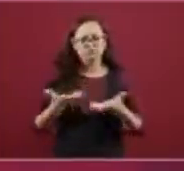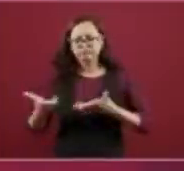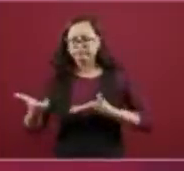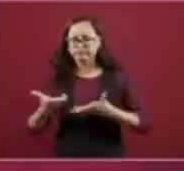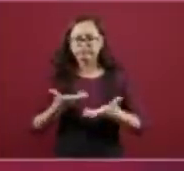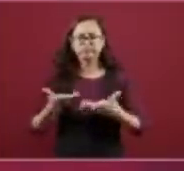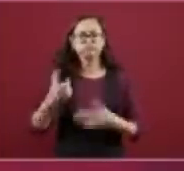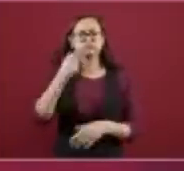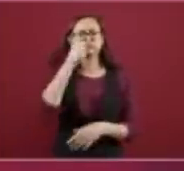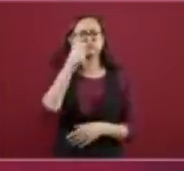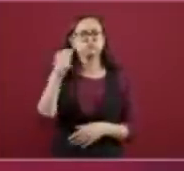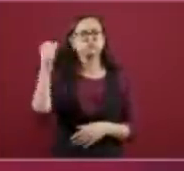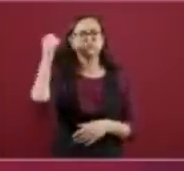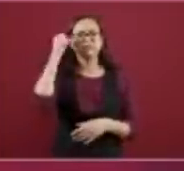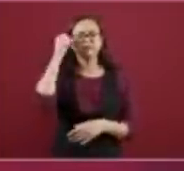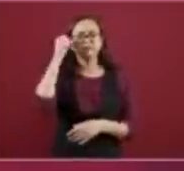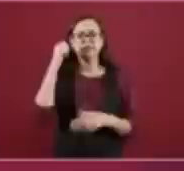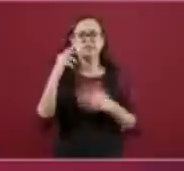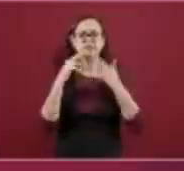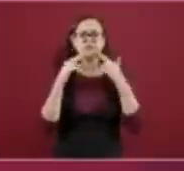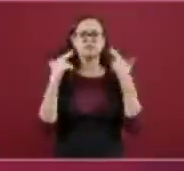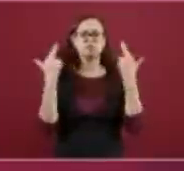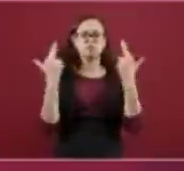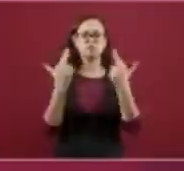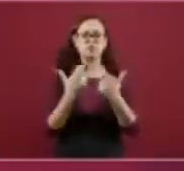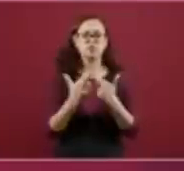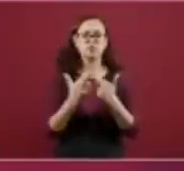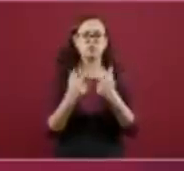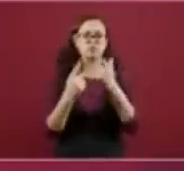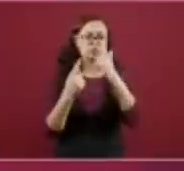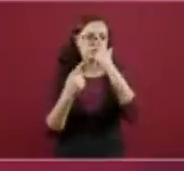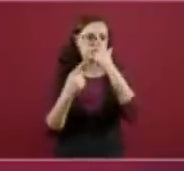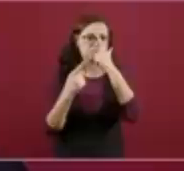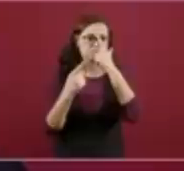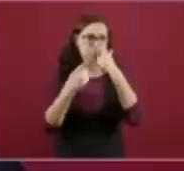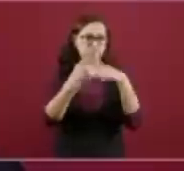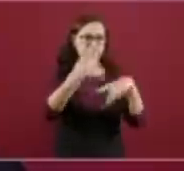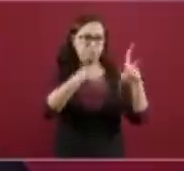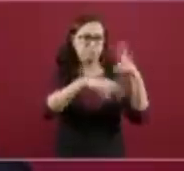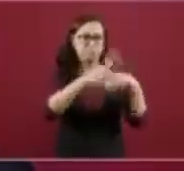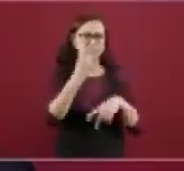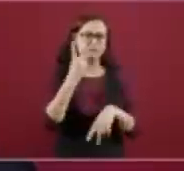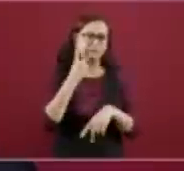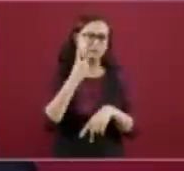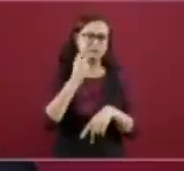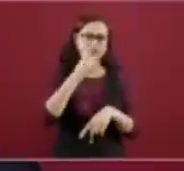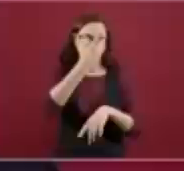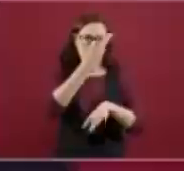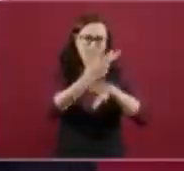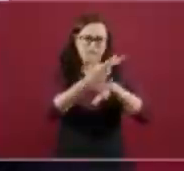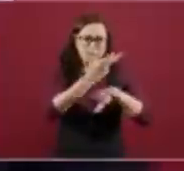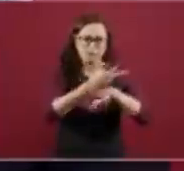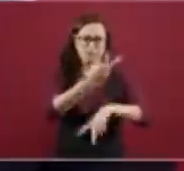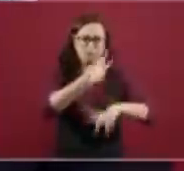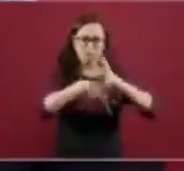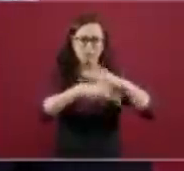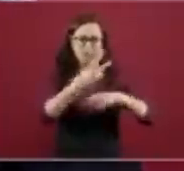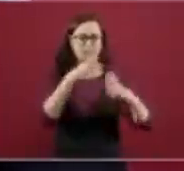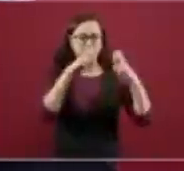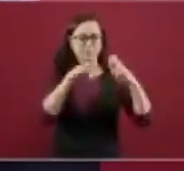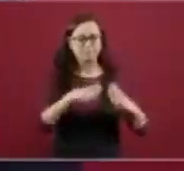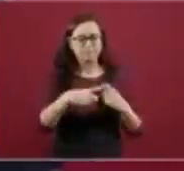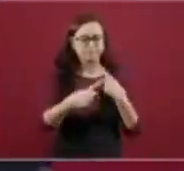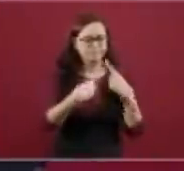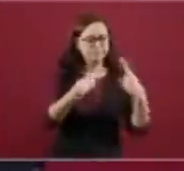nos reunimos con legisladores de Estados Unidos, también nos visitó la